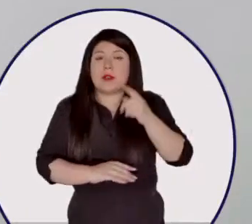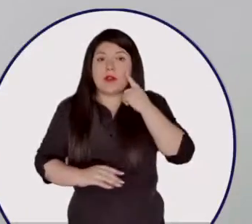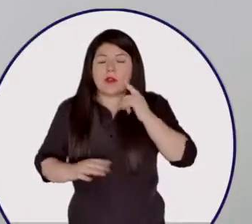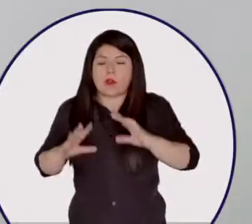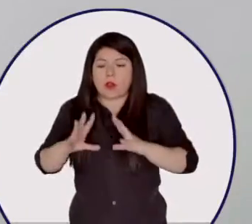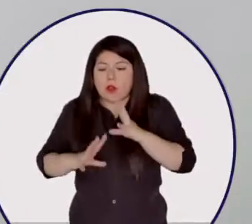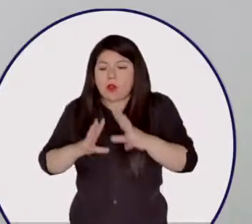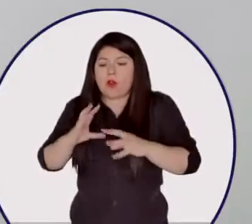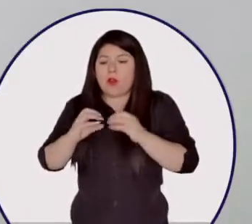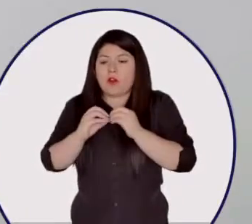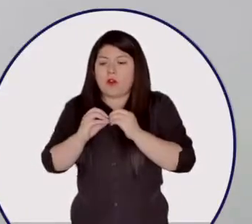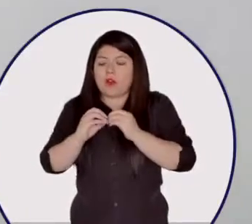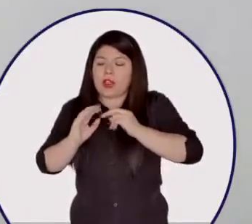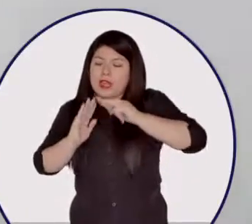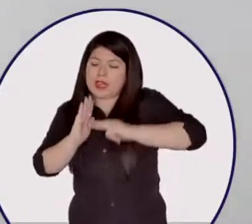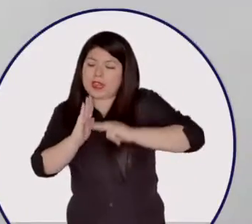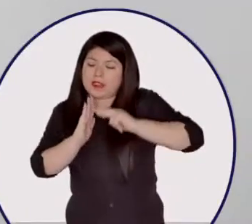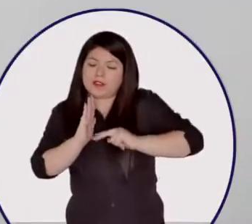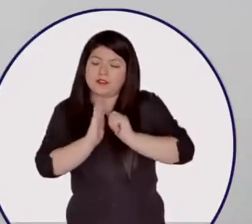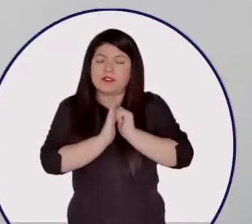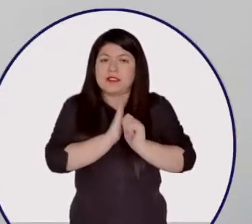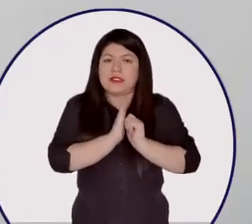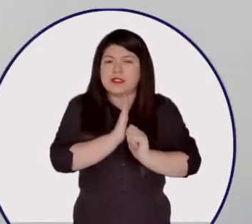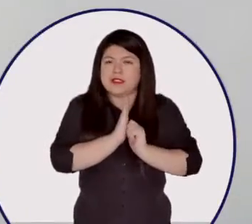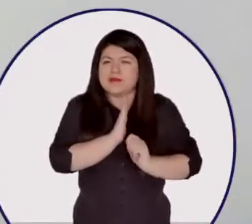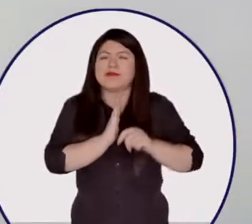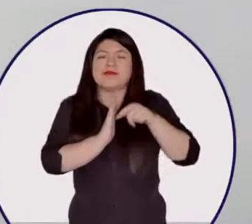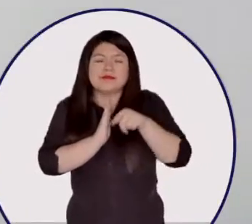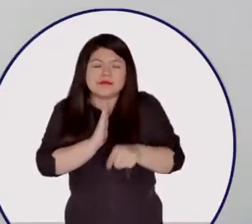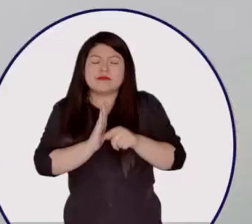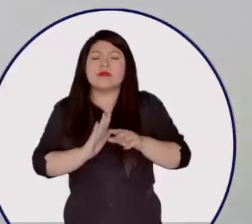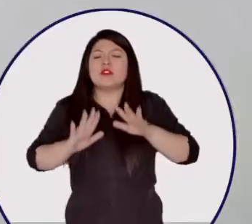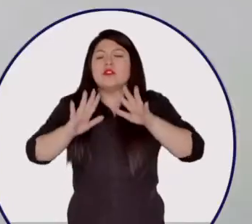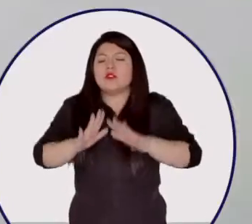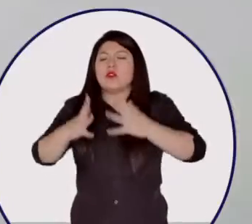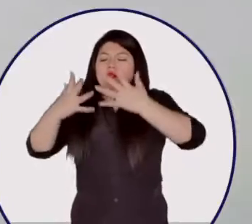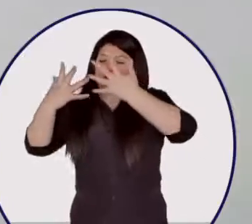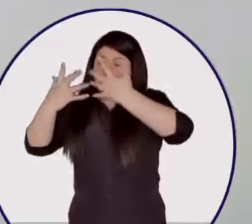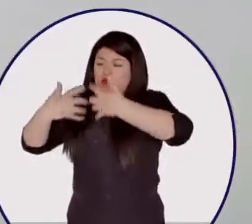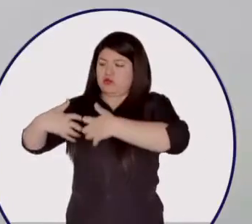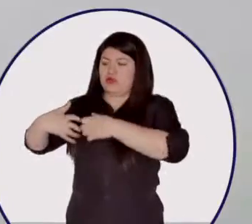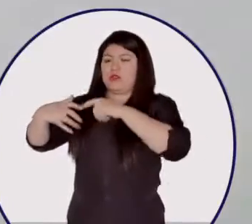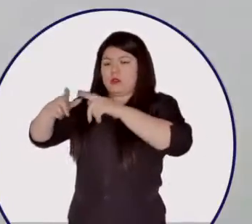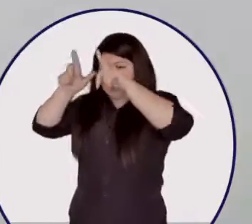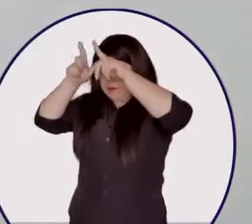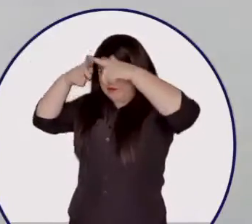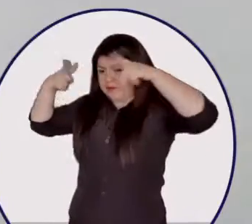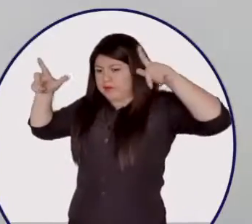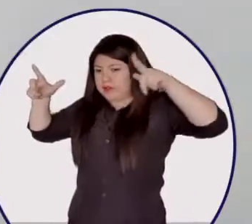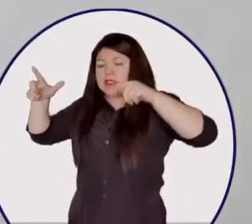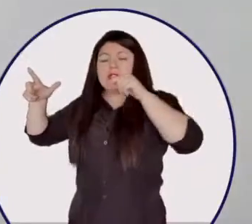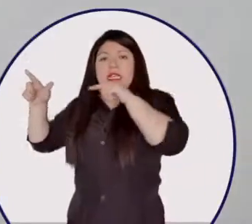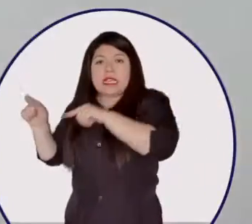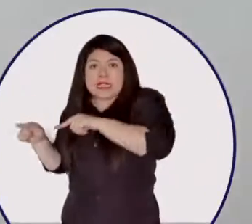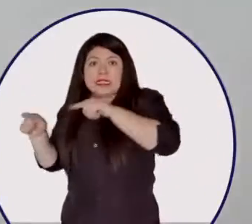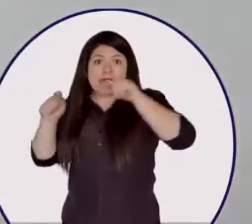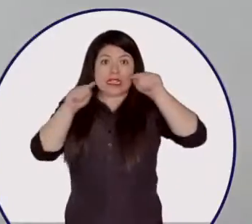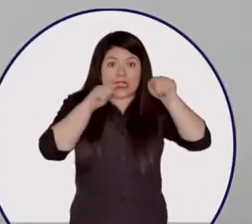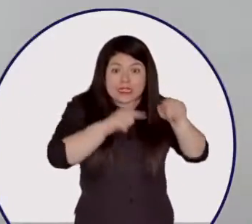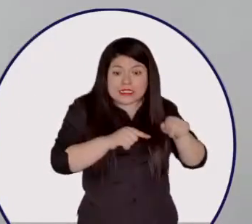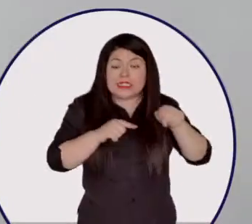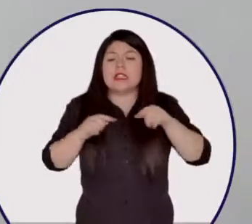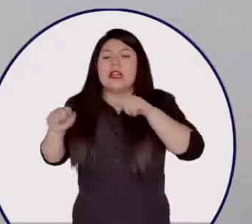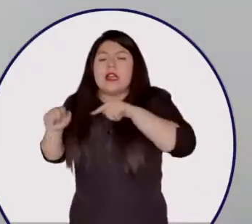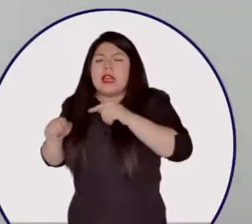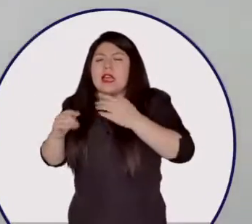diferencia que existe entre los tipos o las funciones del lenguaje. Confundir esta finalidad hace que